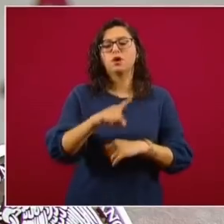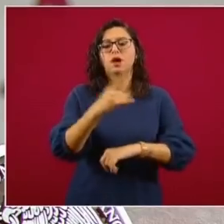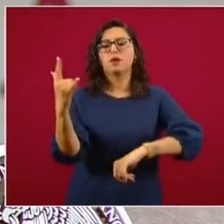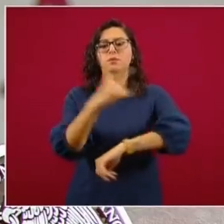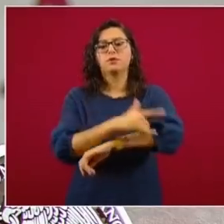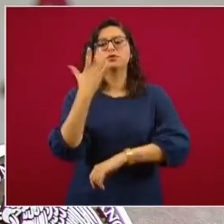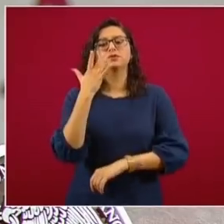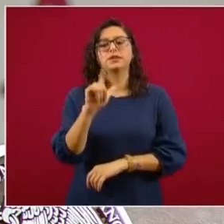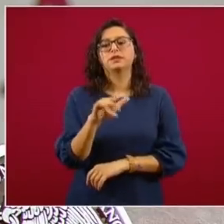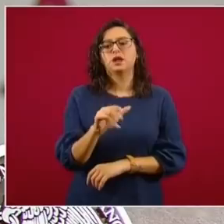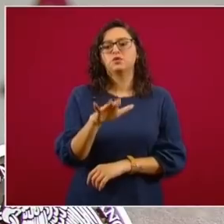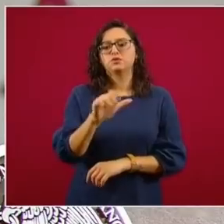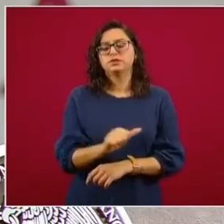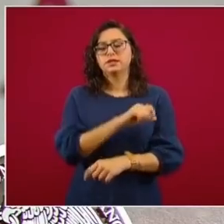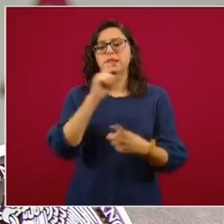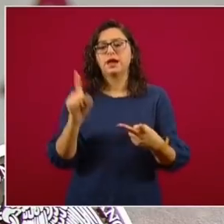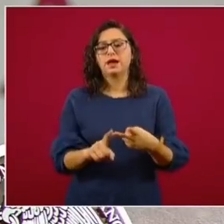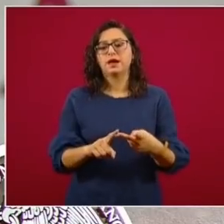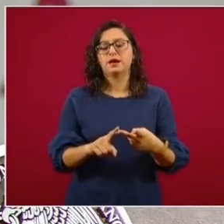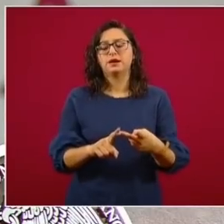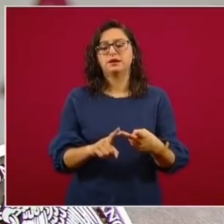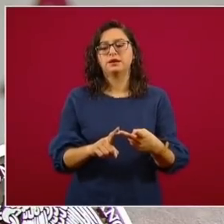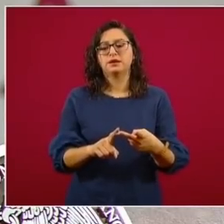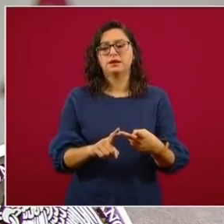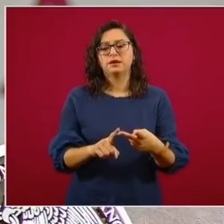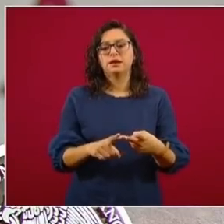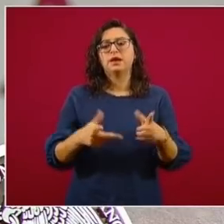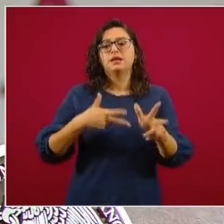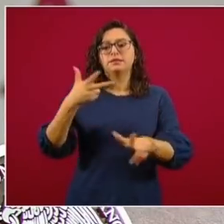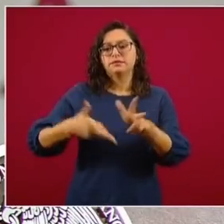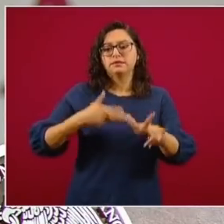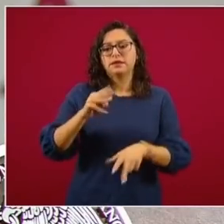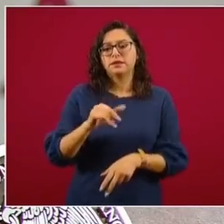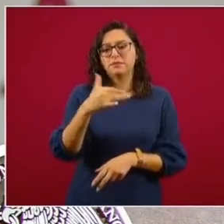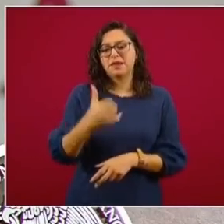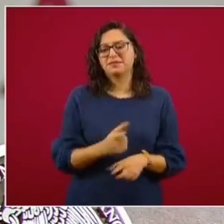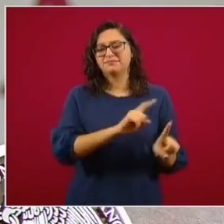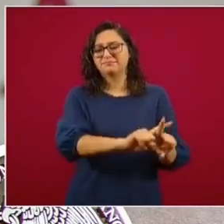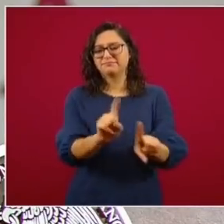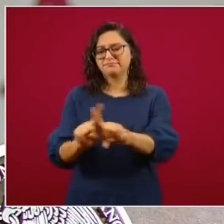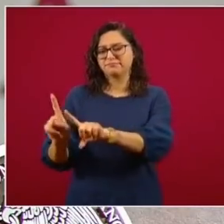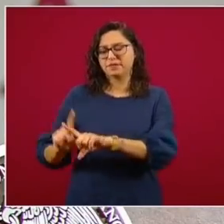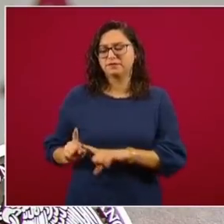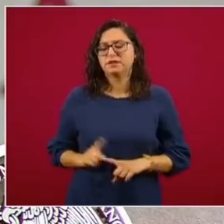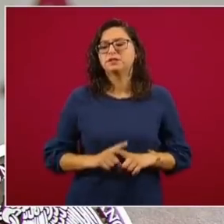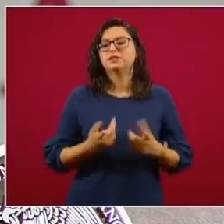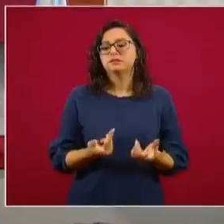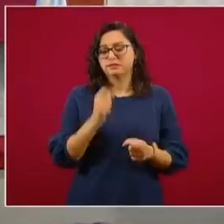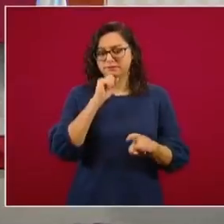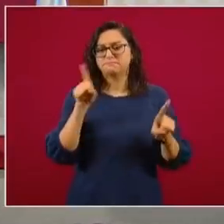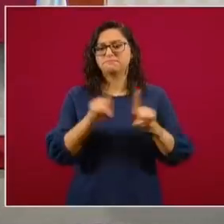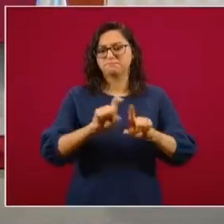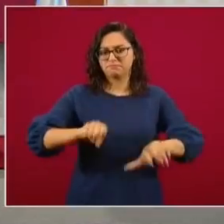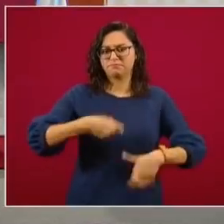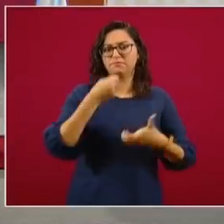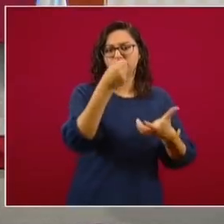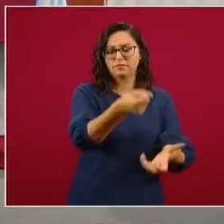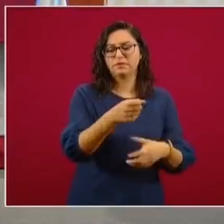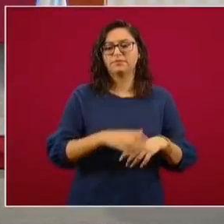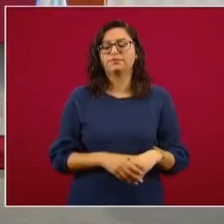Lucía, el proyecto de el Tren Maya, etcétera, que tienen recursos relevantes. Al